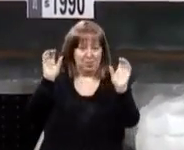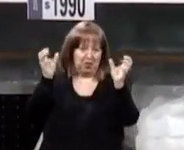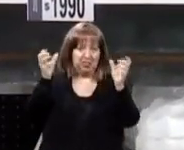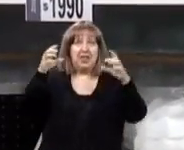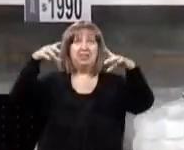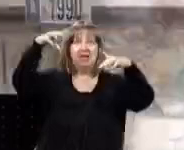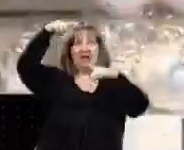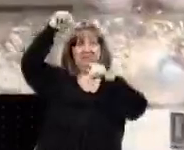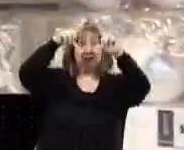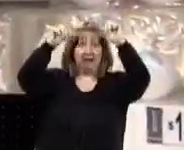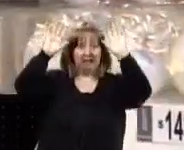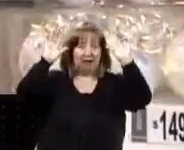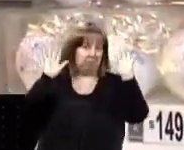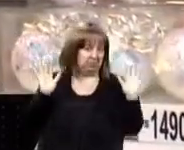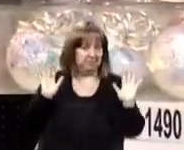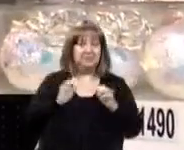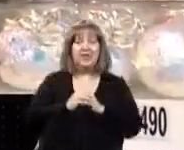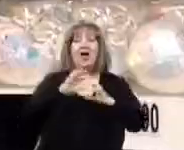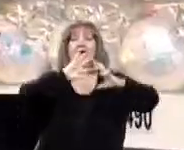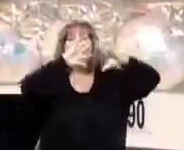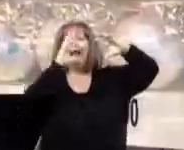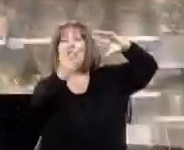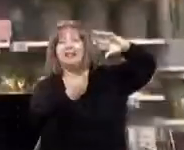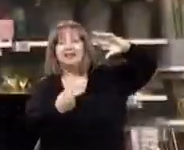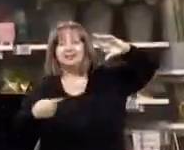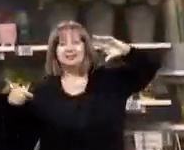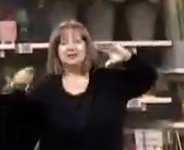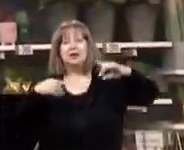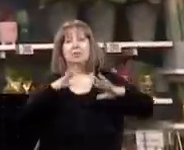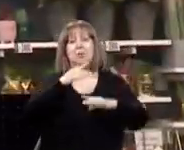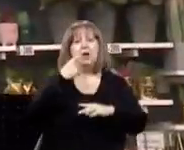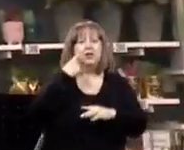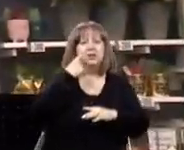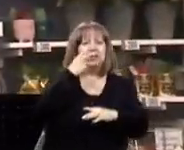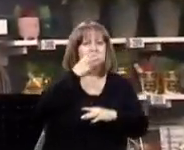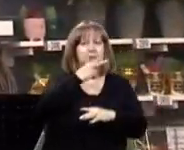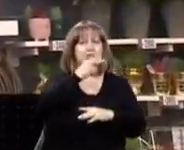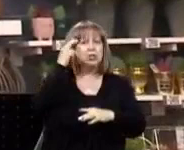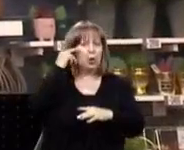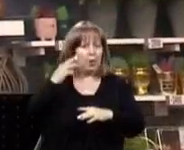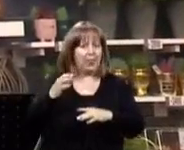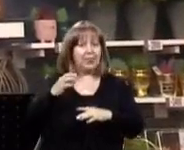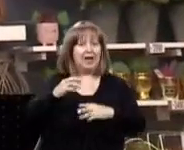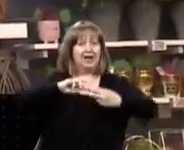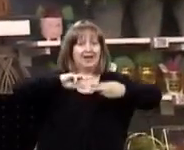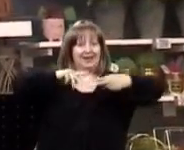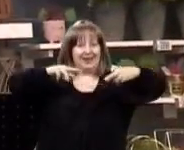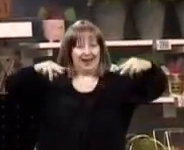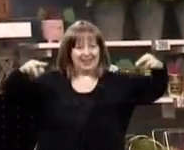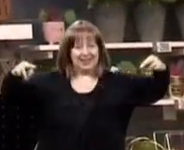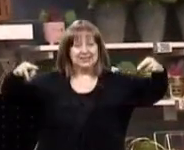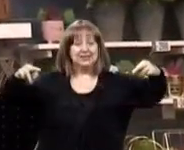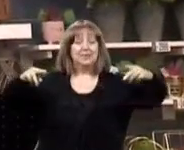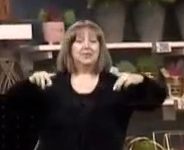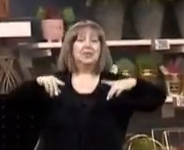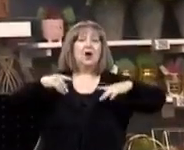esta Navidad junto a la familia. Guirnaldas, tenés a partir de los 290 pesos, tenés a elegir. Tenés unas que vienen, como te decía, con un